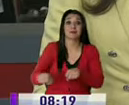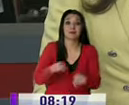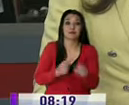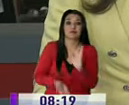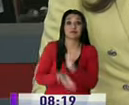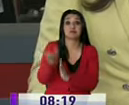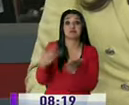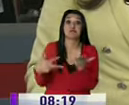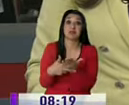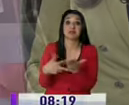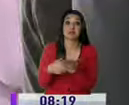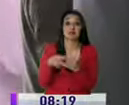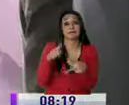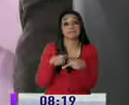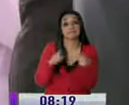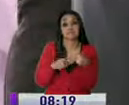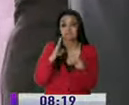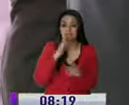de la tarifa.